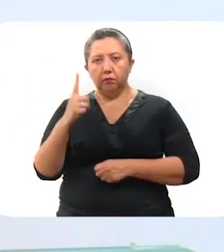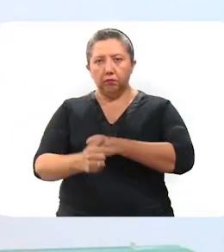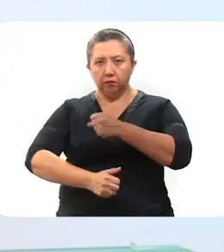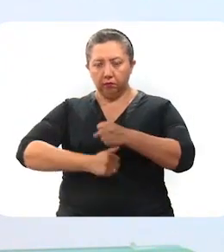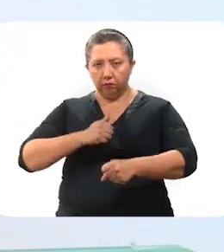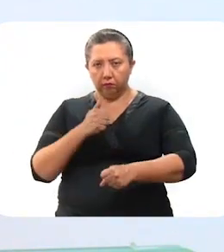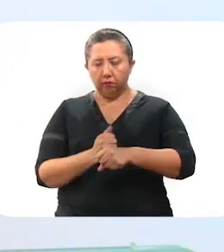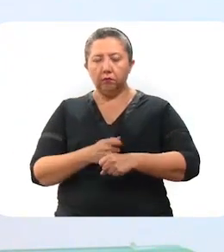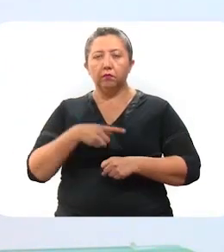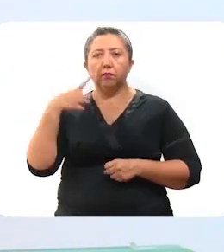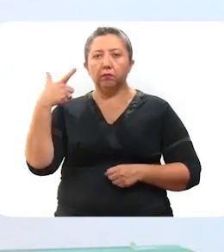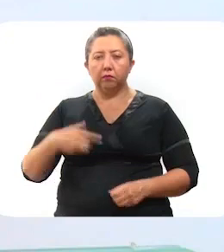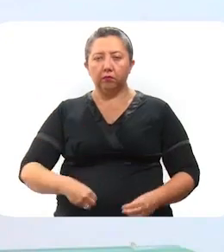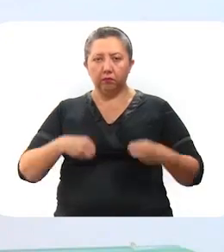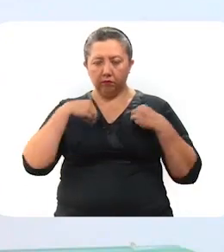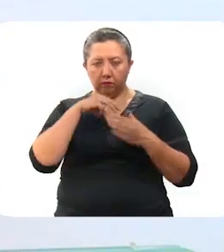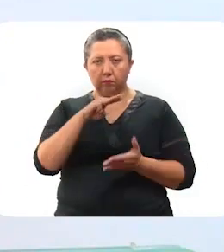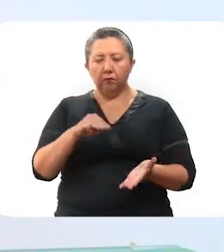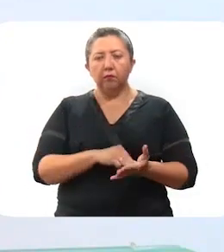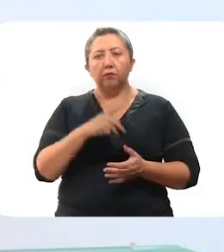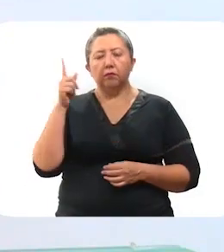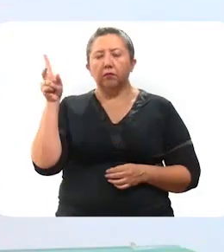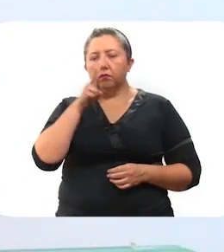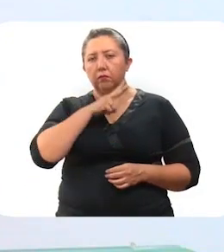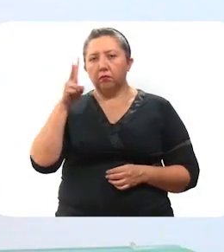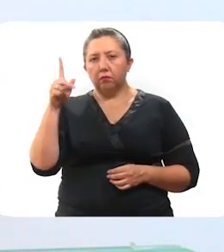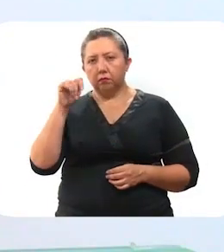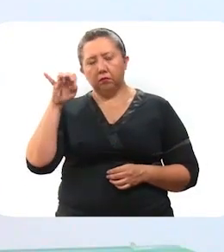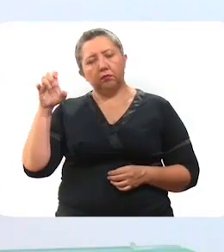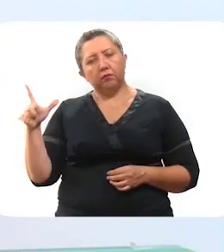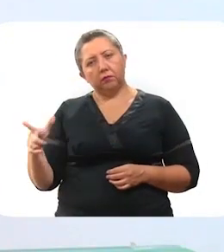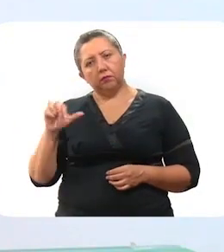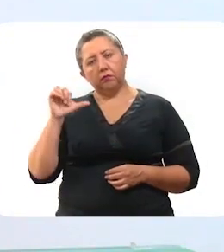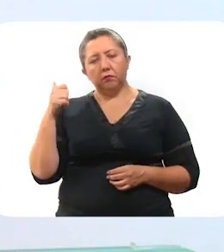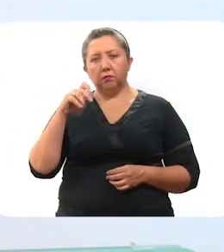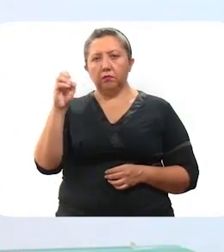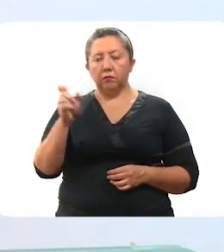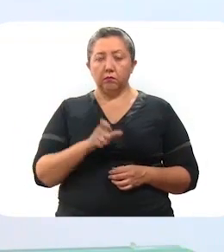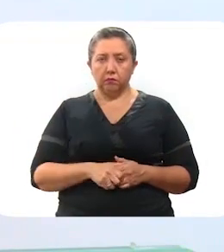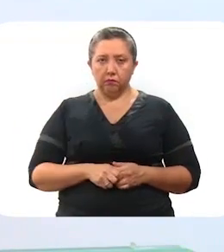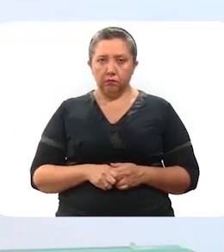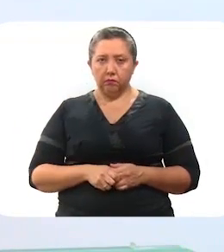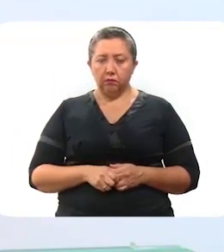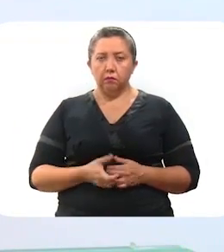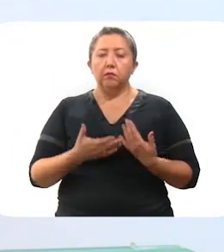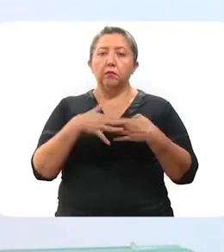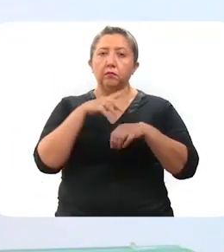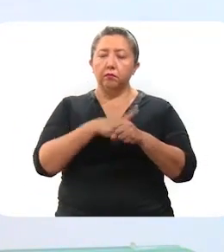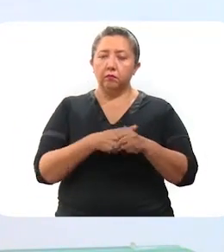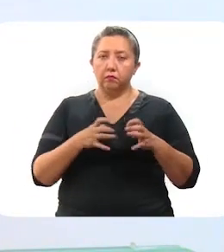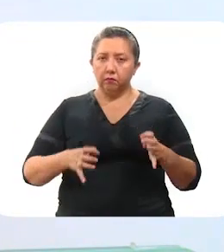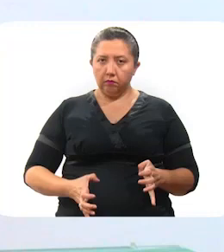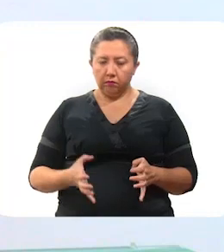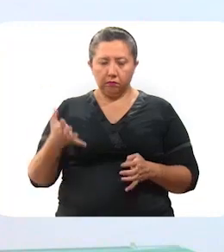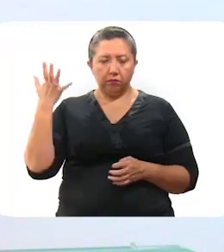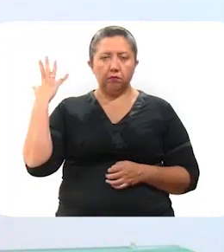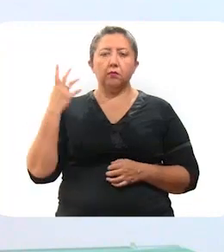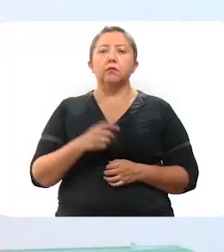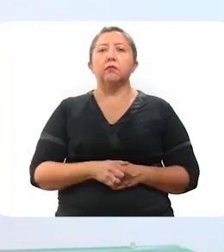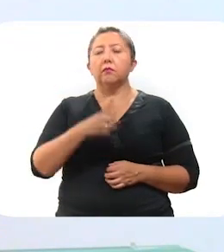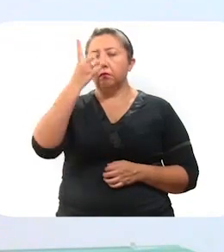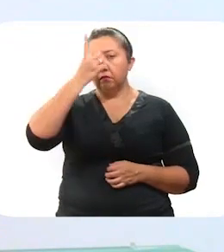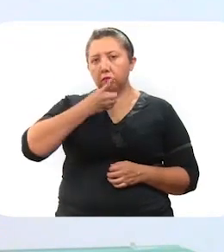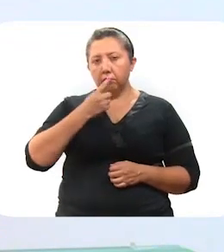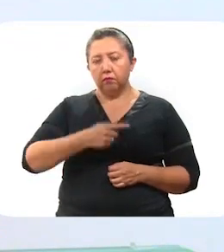años. 7 residían en Mérida, 1 en Valladolid, 1 en Ticul y 1 en Oxuxcap. Entre sus principales enfermedades se